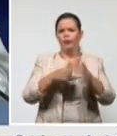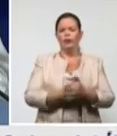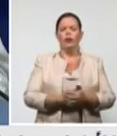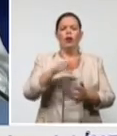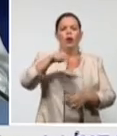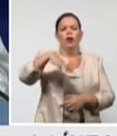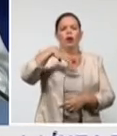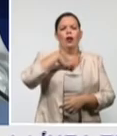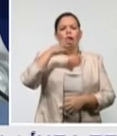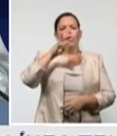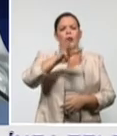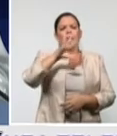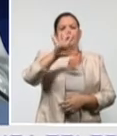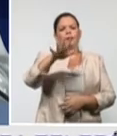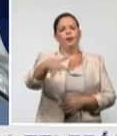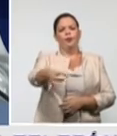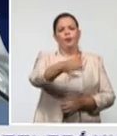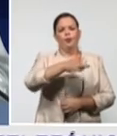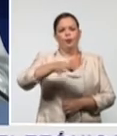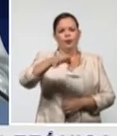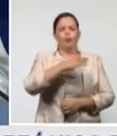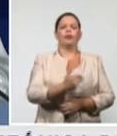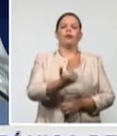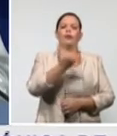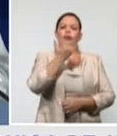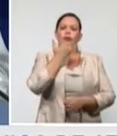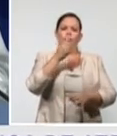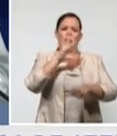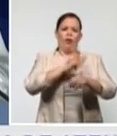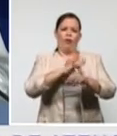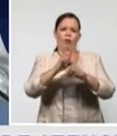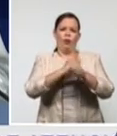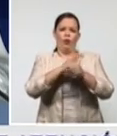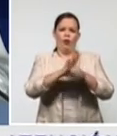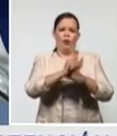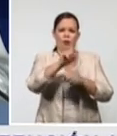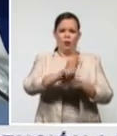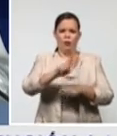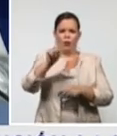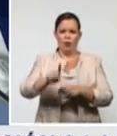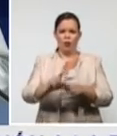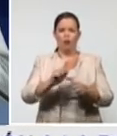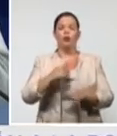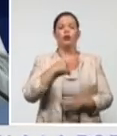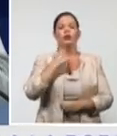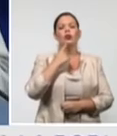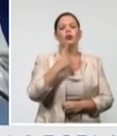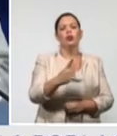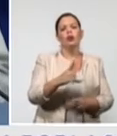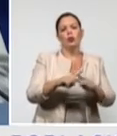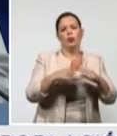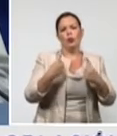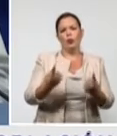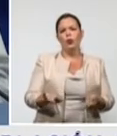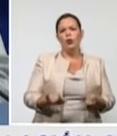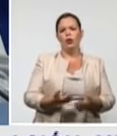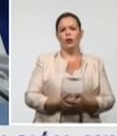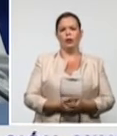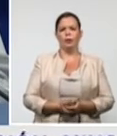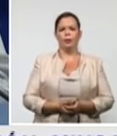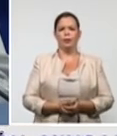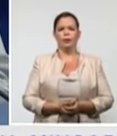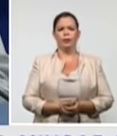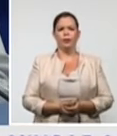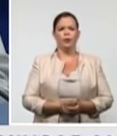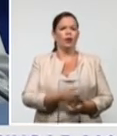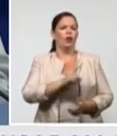35 municipios afectados con la COVID-19. Yo estoy diciendo esto no para complejizar